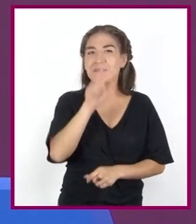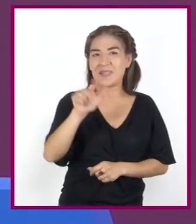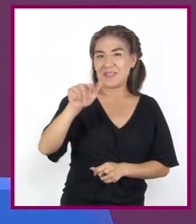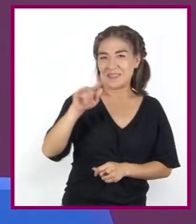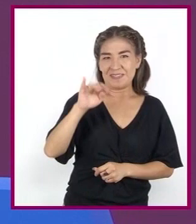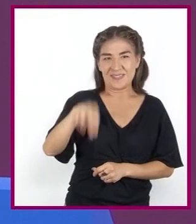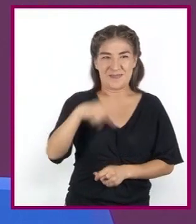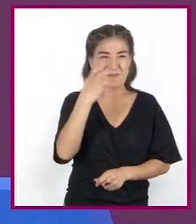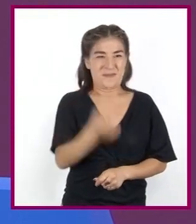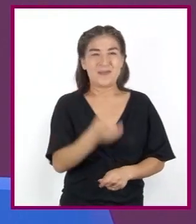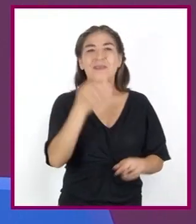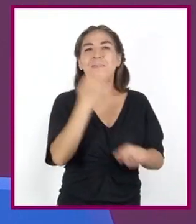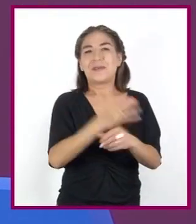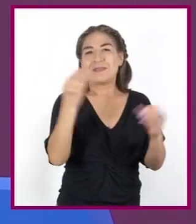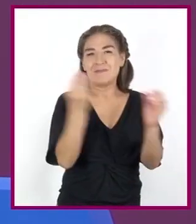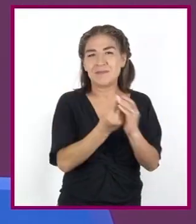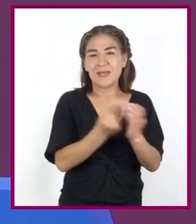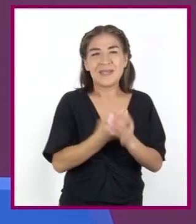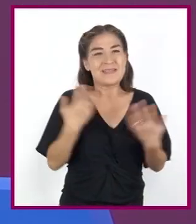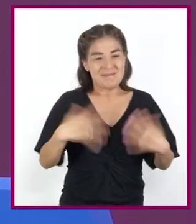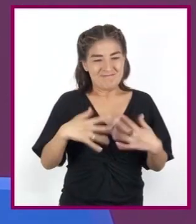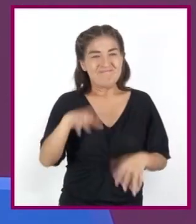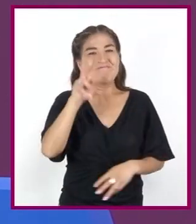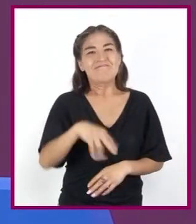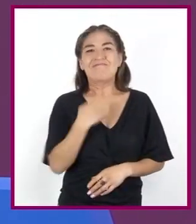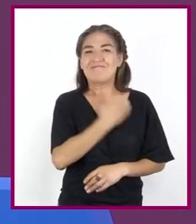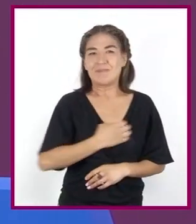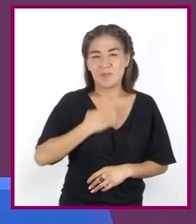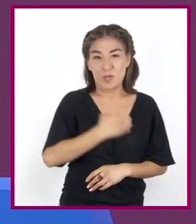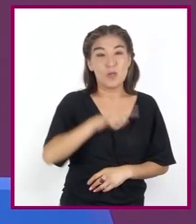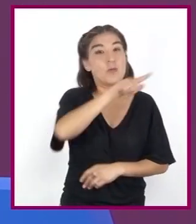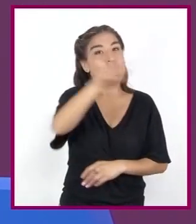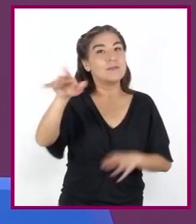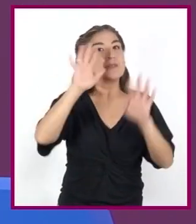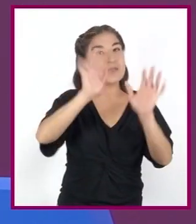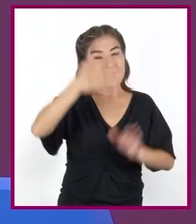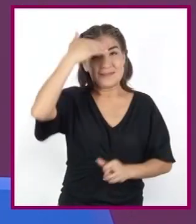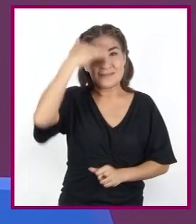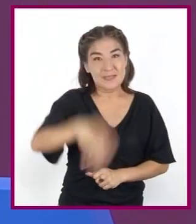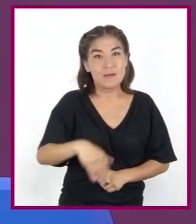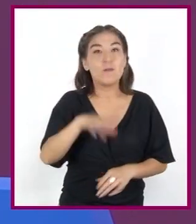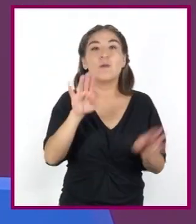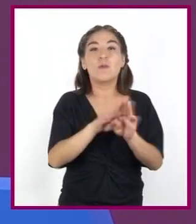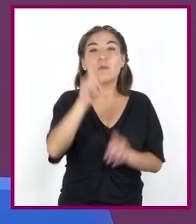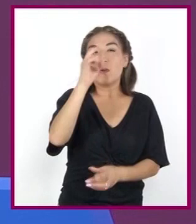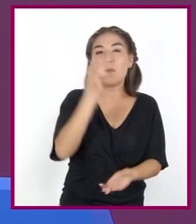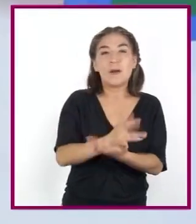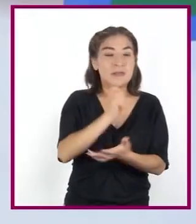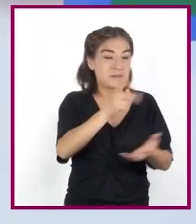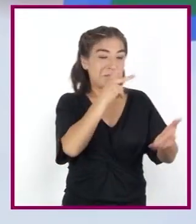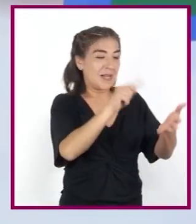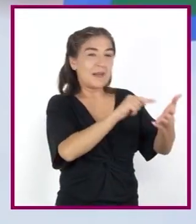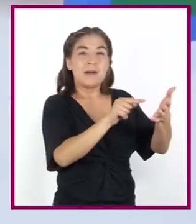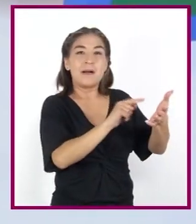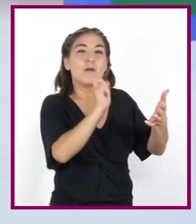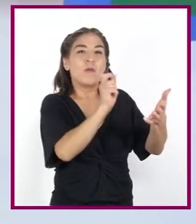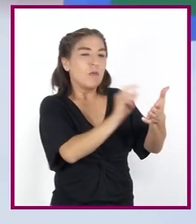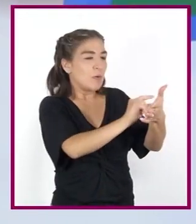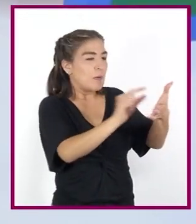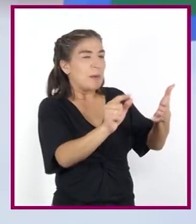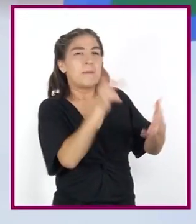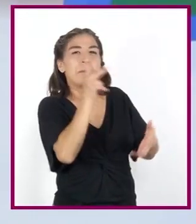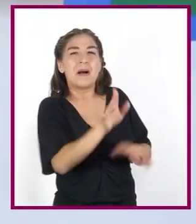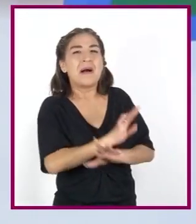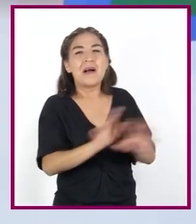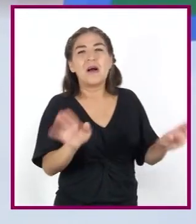en esta sesión, profesora. ¡Qué emocionante! Así que ya saben, no solo hay que dejarse guiar por las primeras